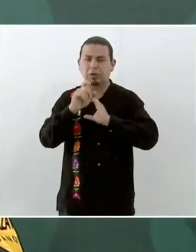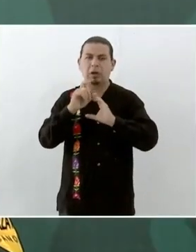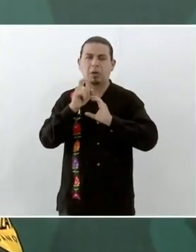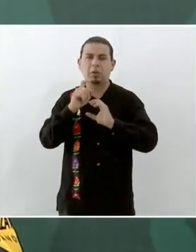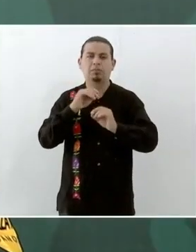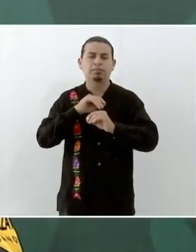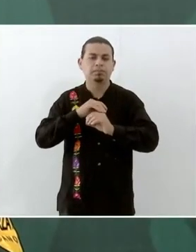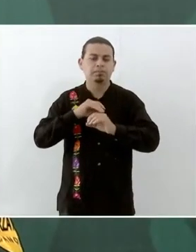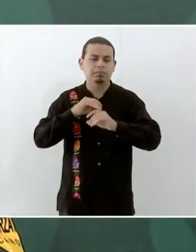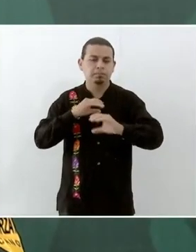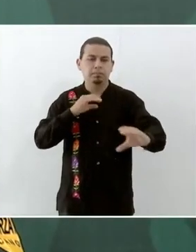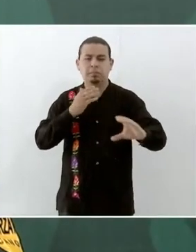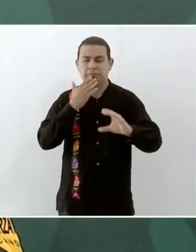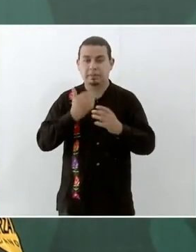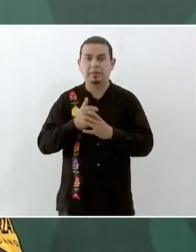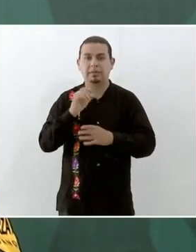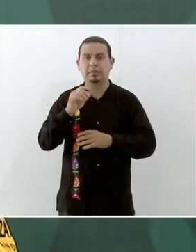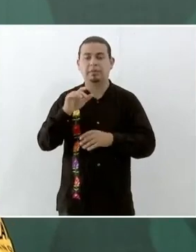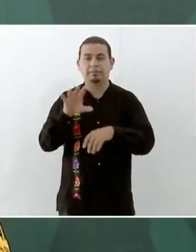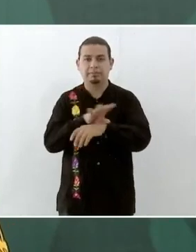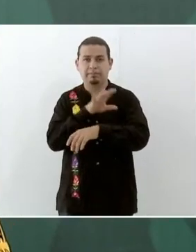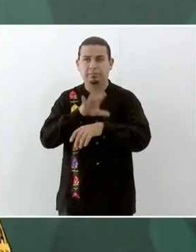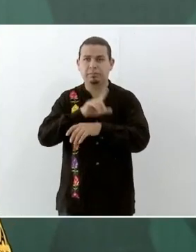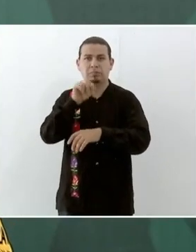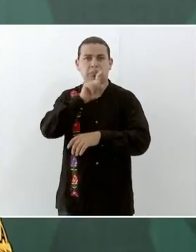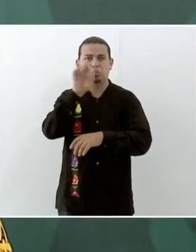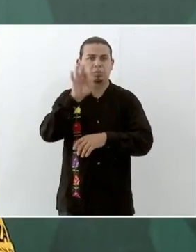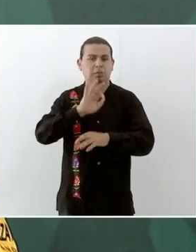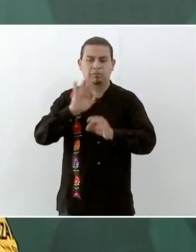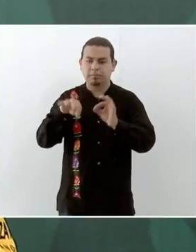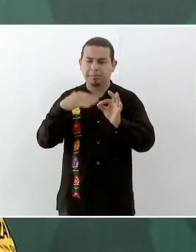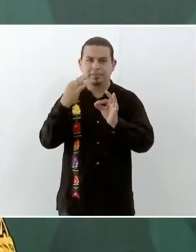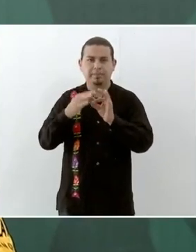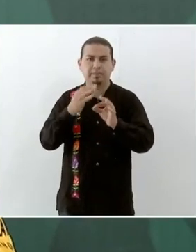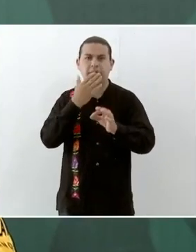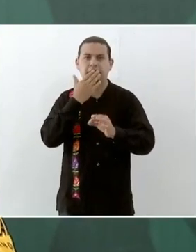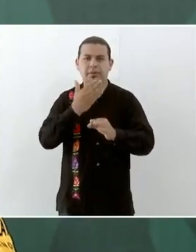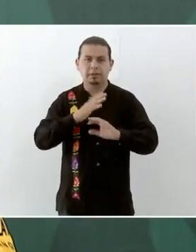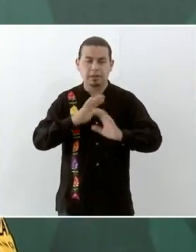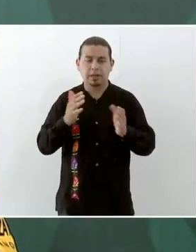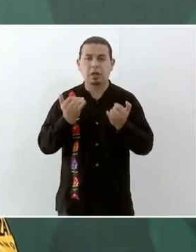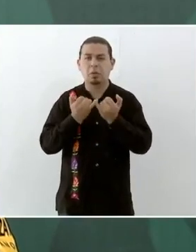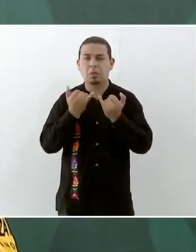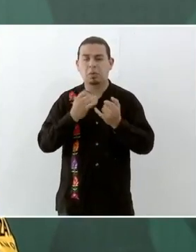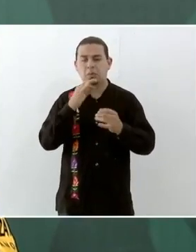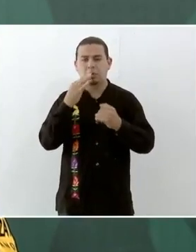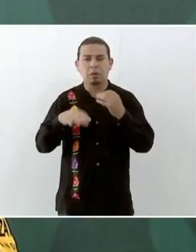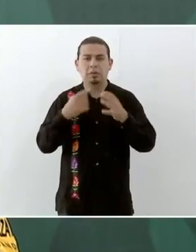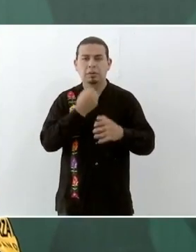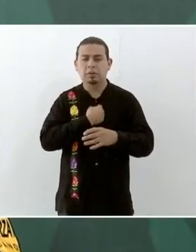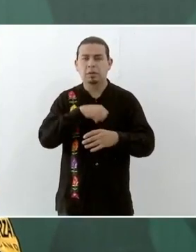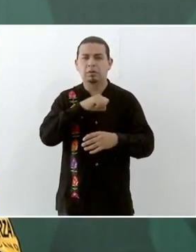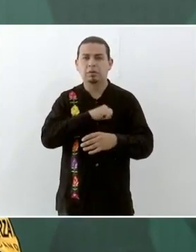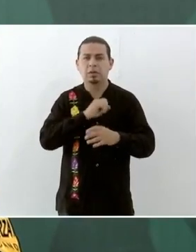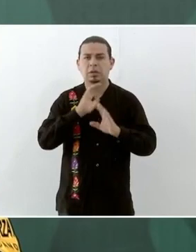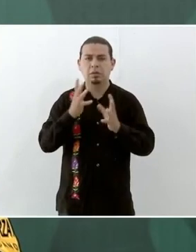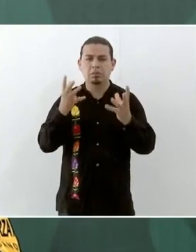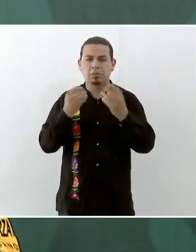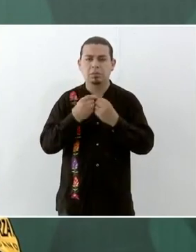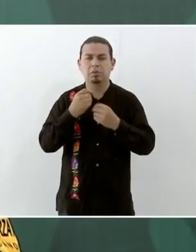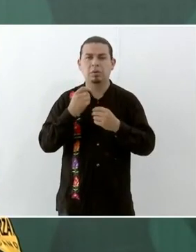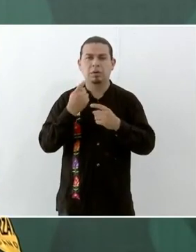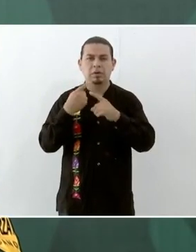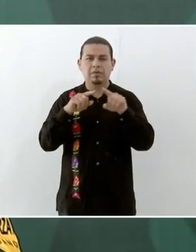recuperación del sistema eléctrico, como mencioné, ya está al 100%. Y finalmente el sistema de salud. Tenemos activado